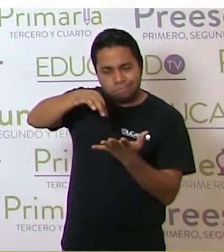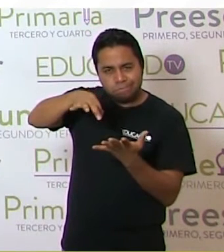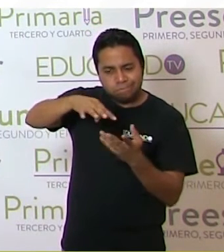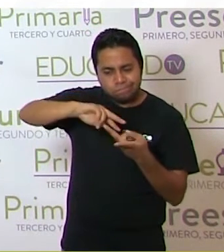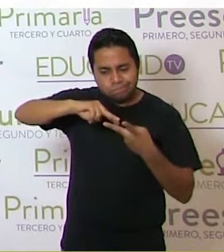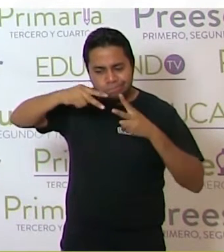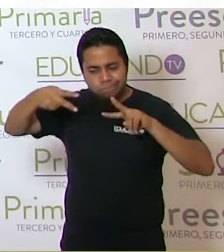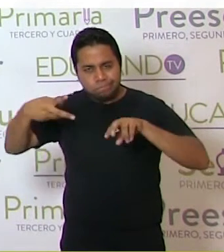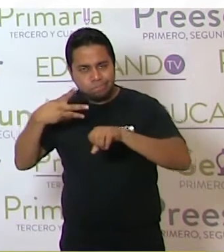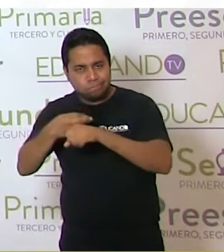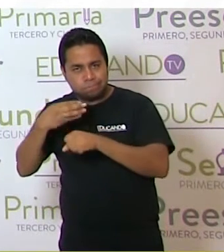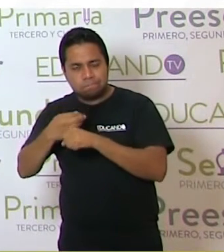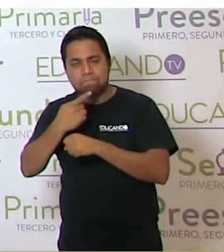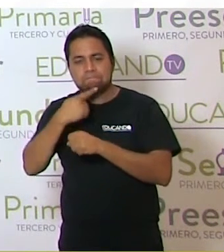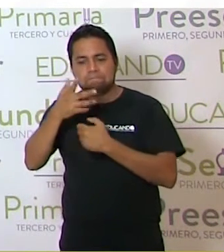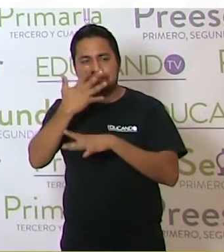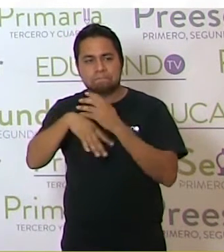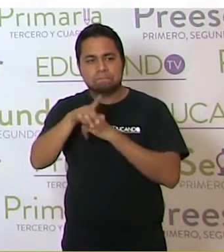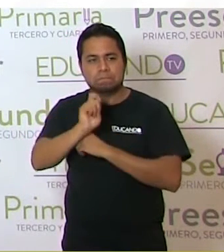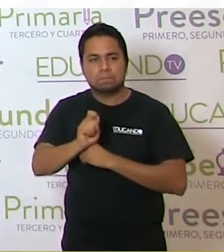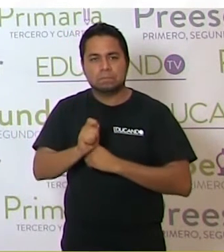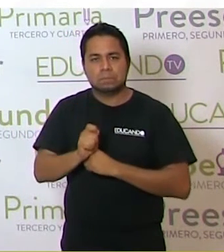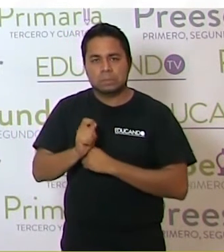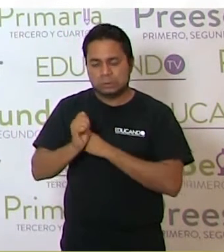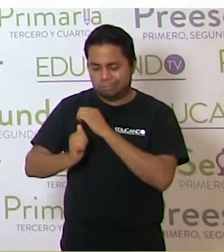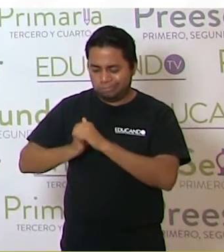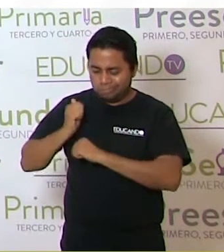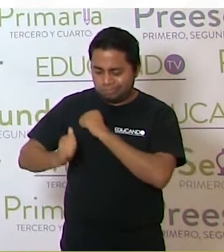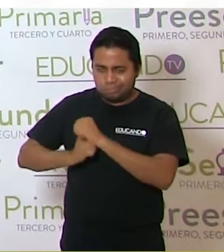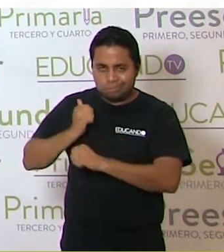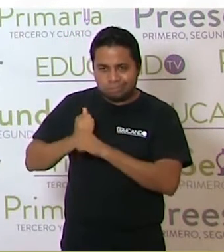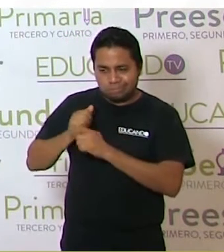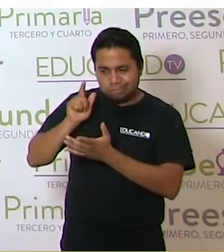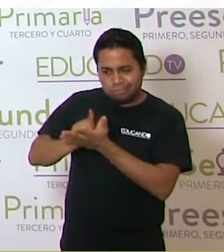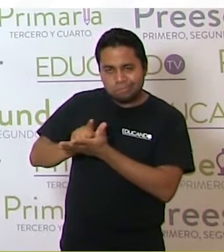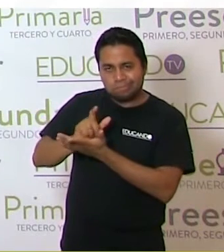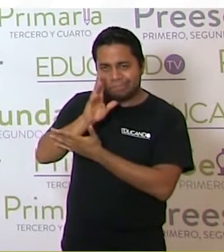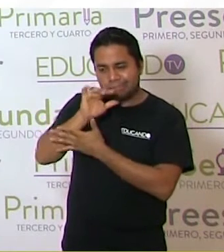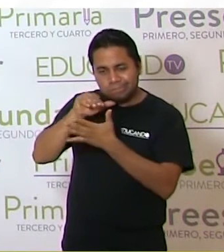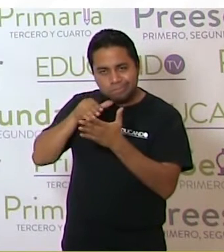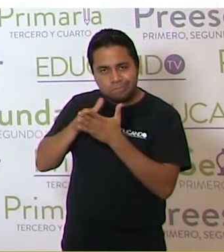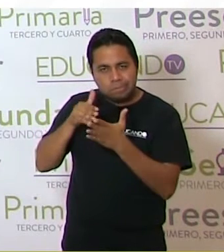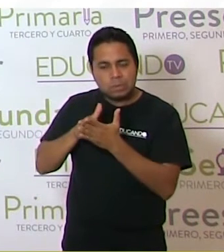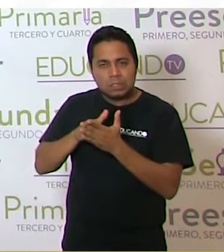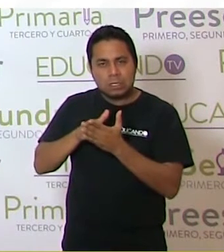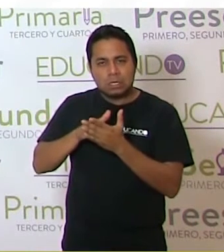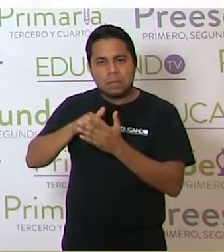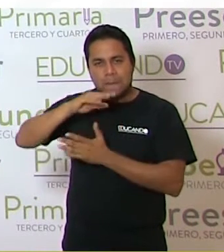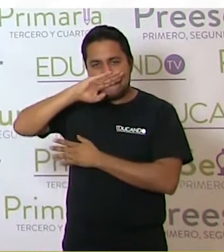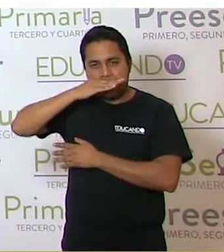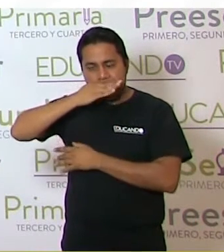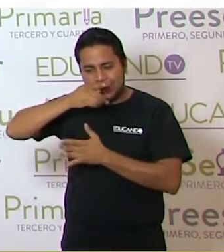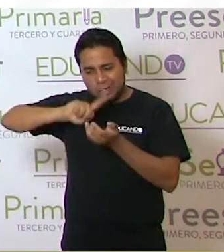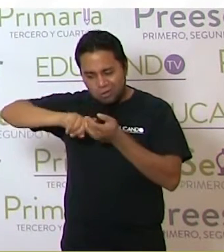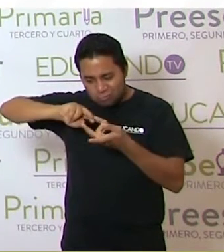y dice así tras años de barreras legales el maíz genéticamente modificado